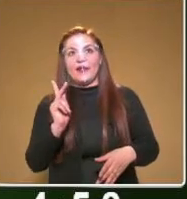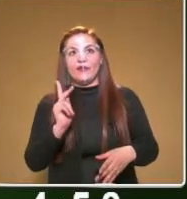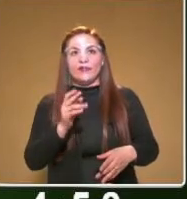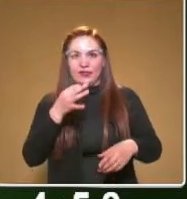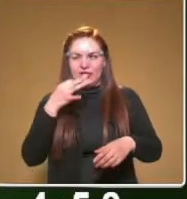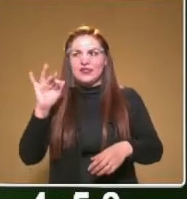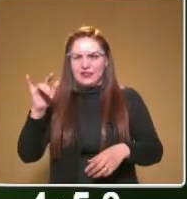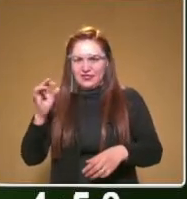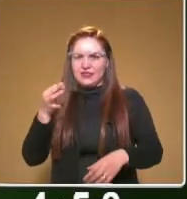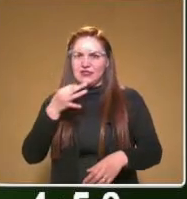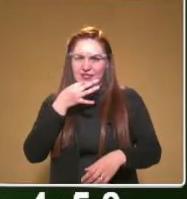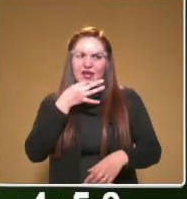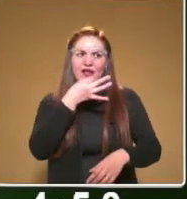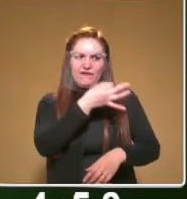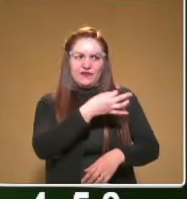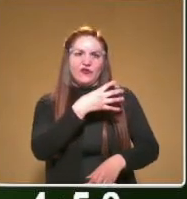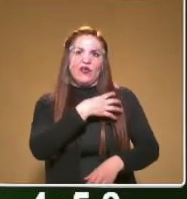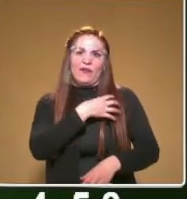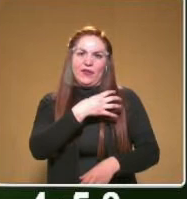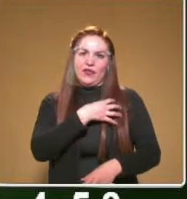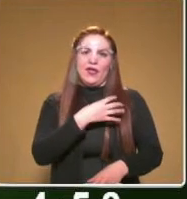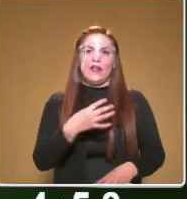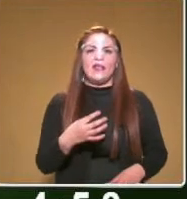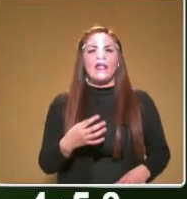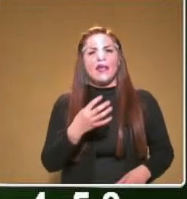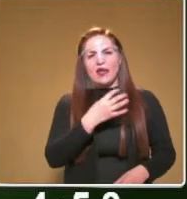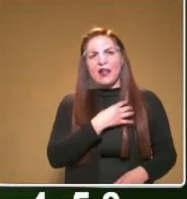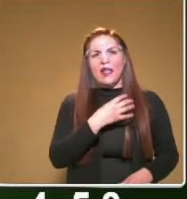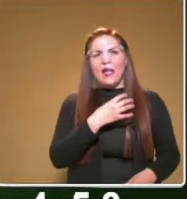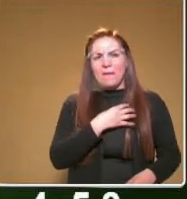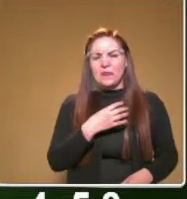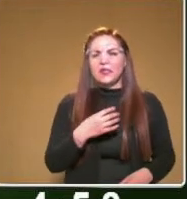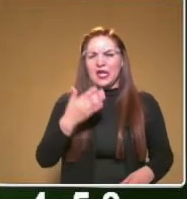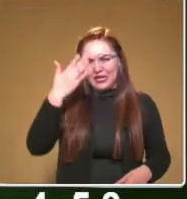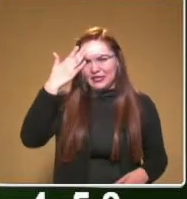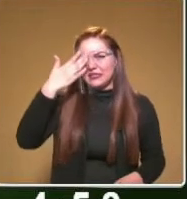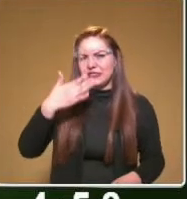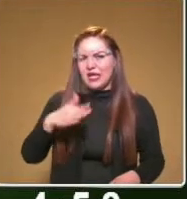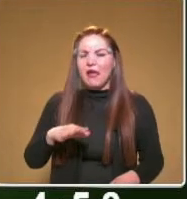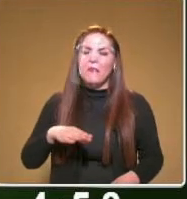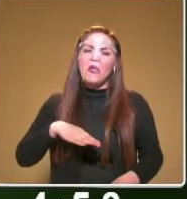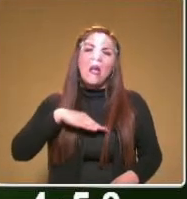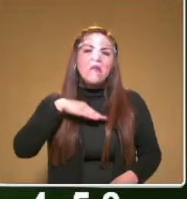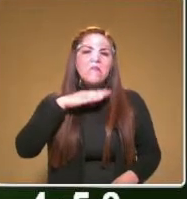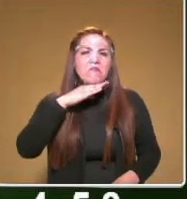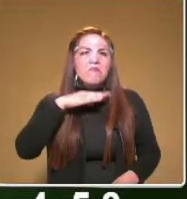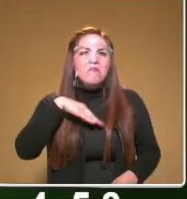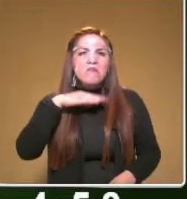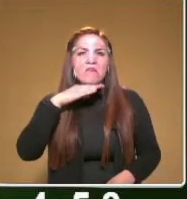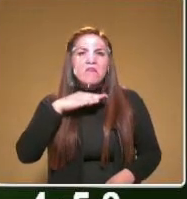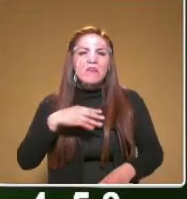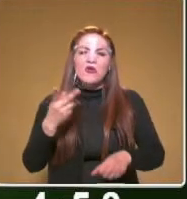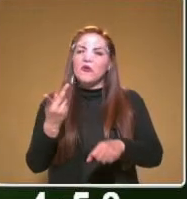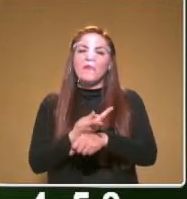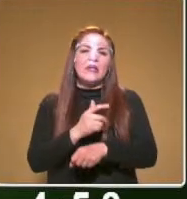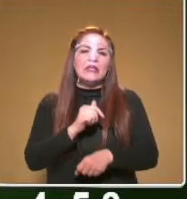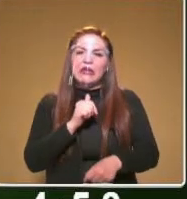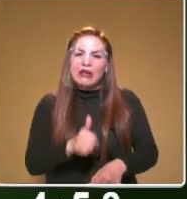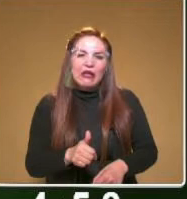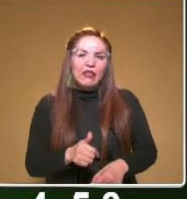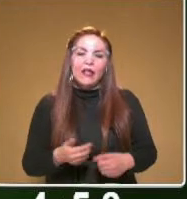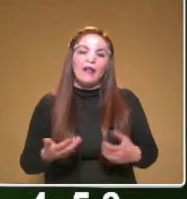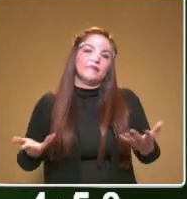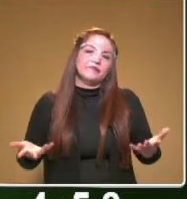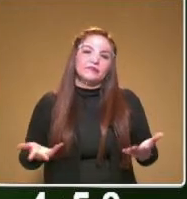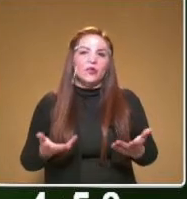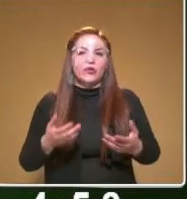maestra, son advertencias o señales que le dijeron al capitán, pero el capitán dijo... ¿Para qué? No pasa nada, este va a